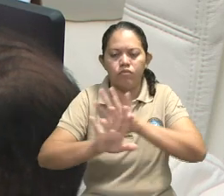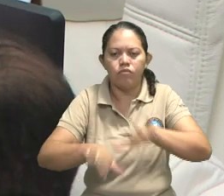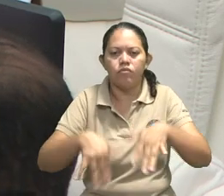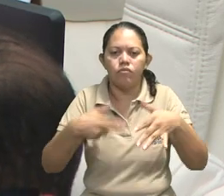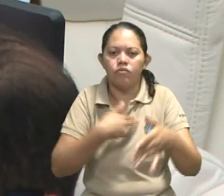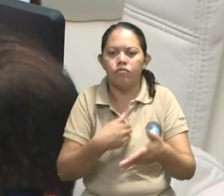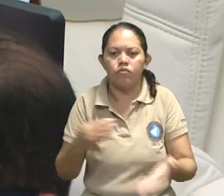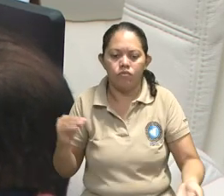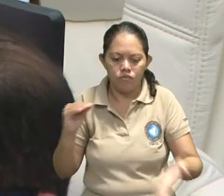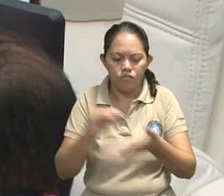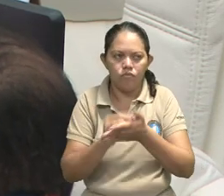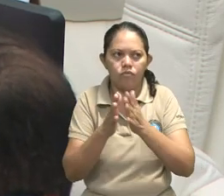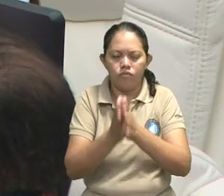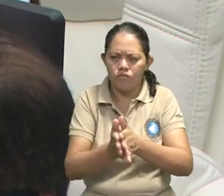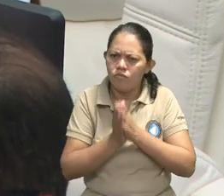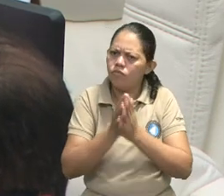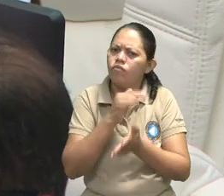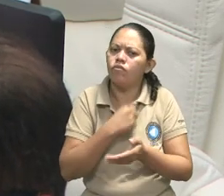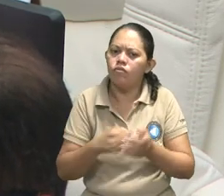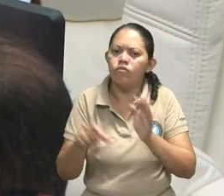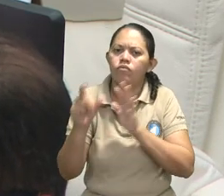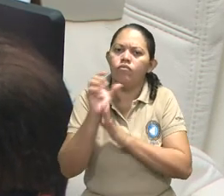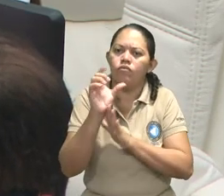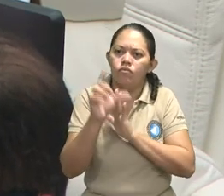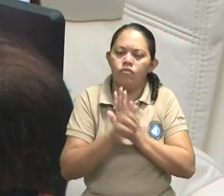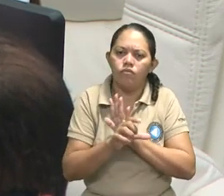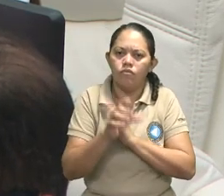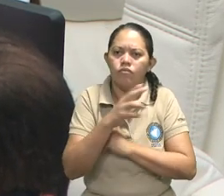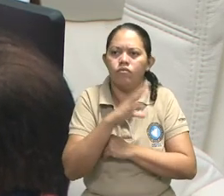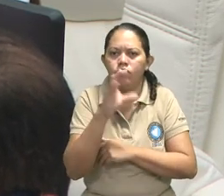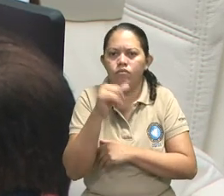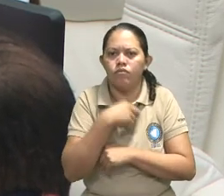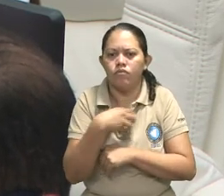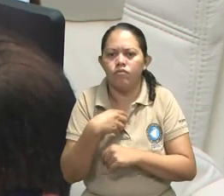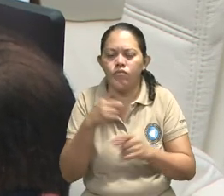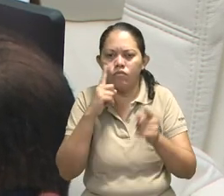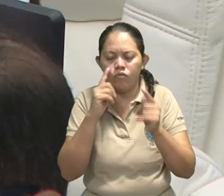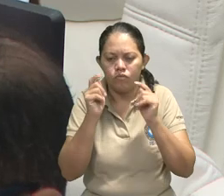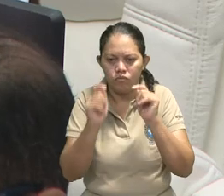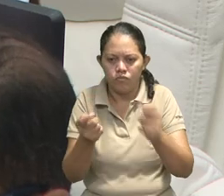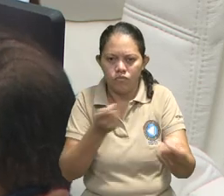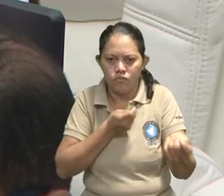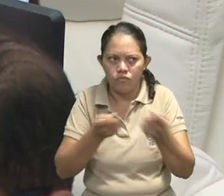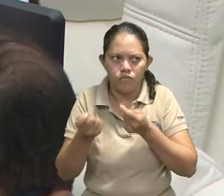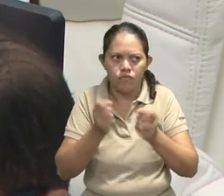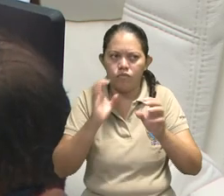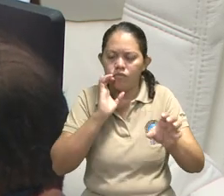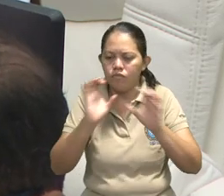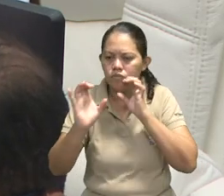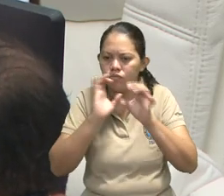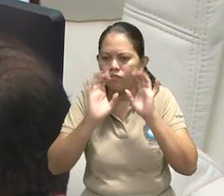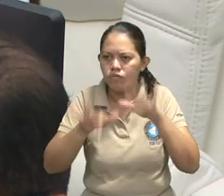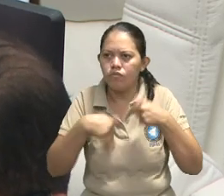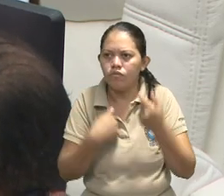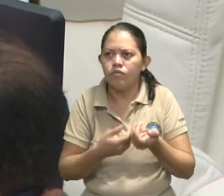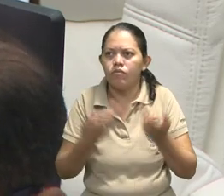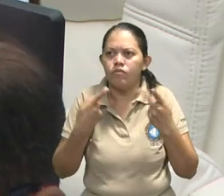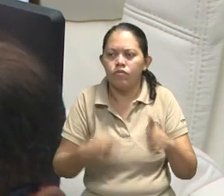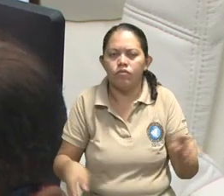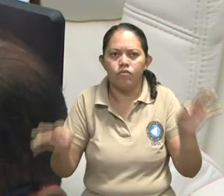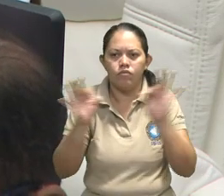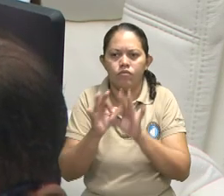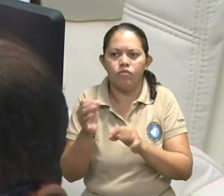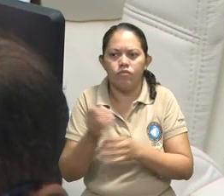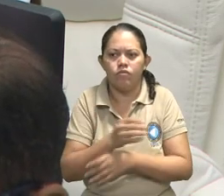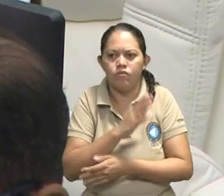razón se establecen disposiciones legales para indicar, garantizar y proteger el derecho de las comunicaciones considerado como